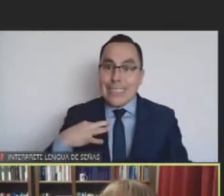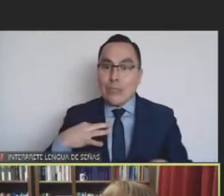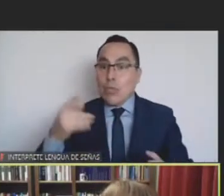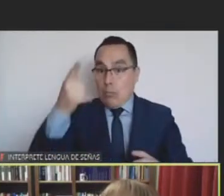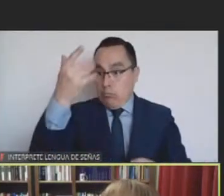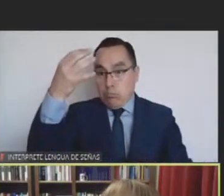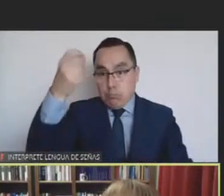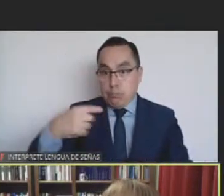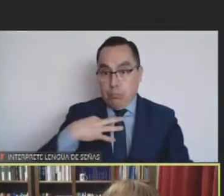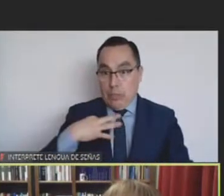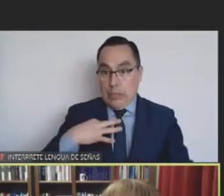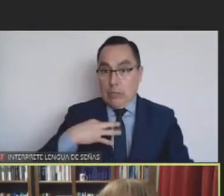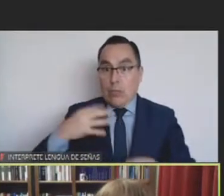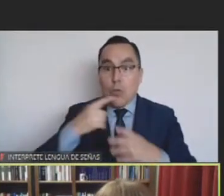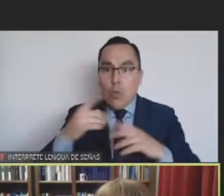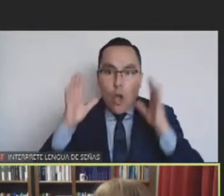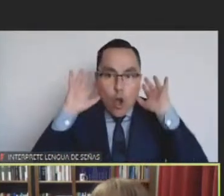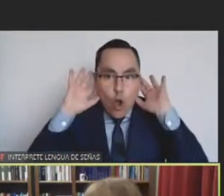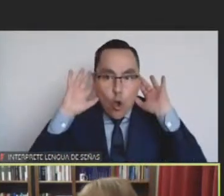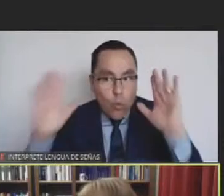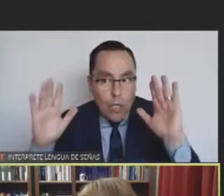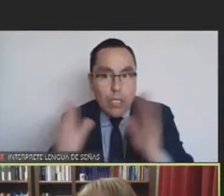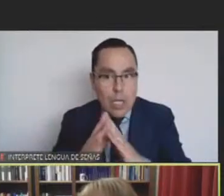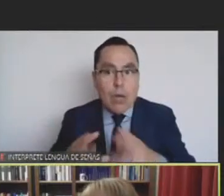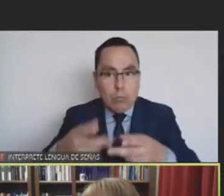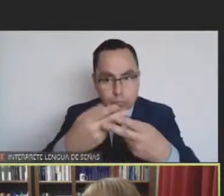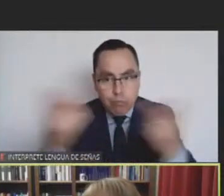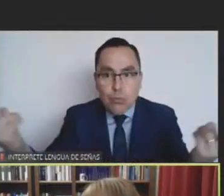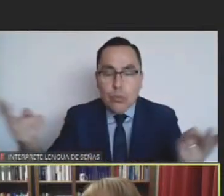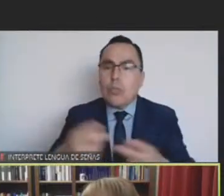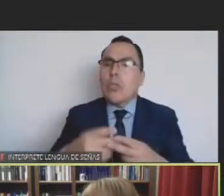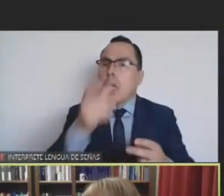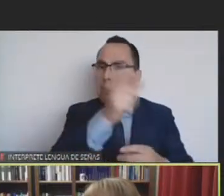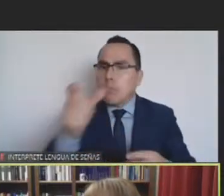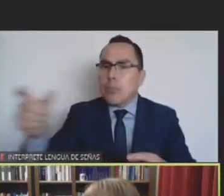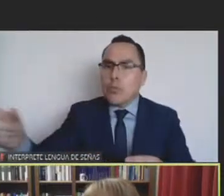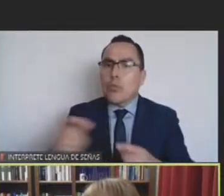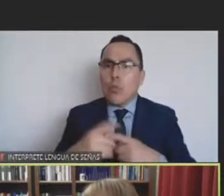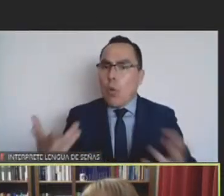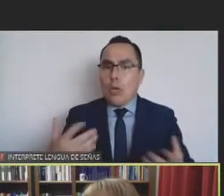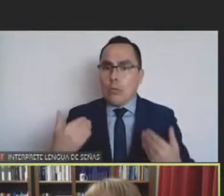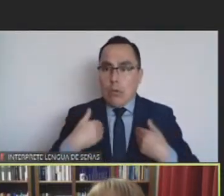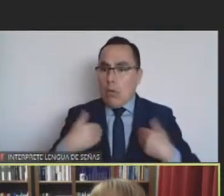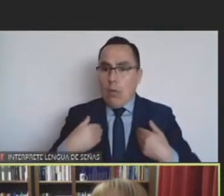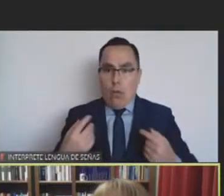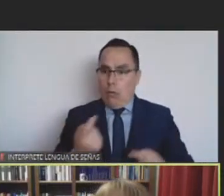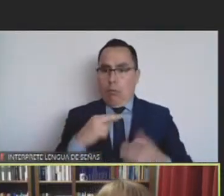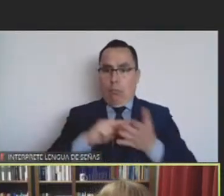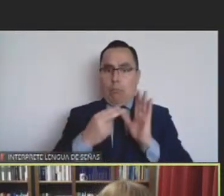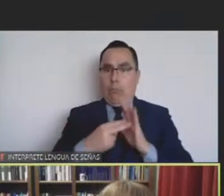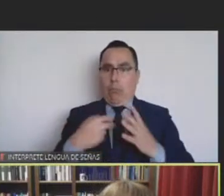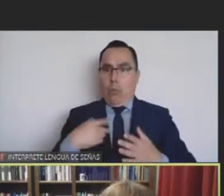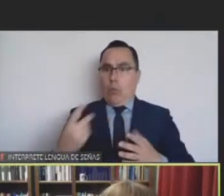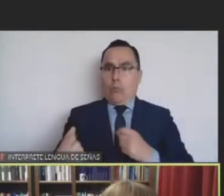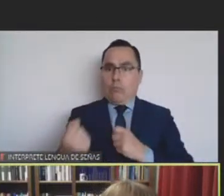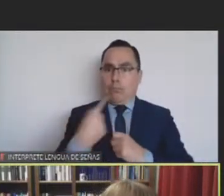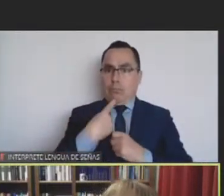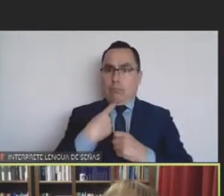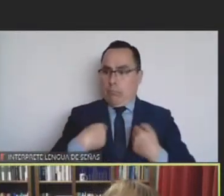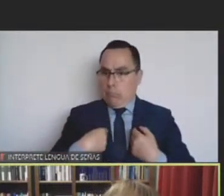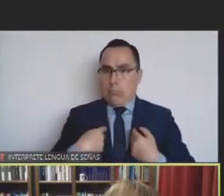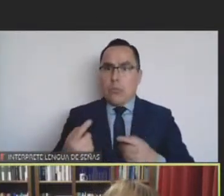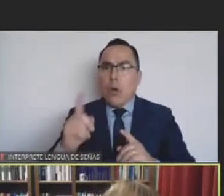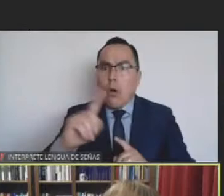ser oídas públicamente, y muy importante, no solo las personas respecto a sus propias audiencias, sino la posibilidad también